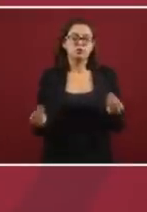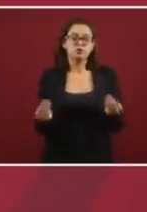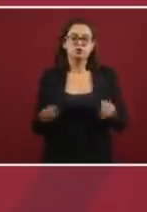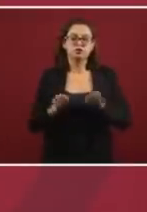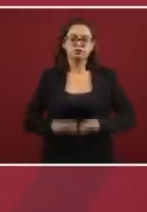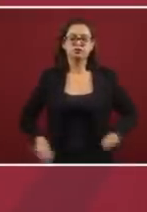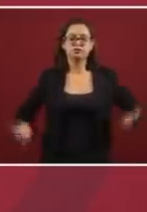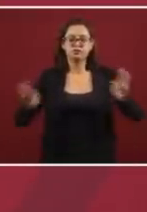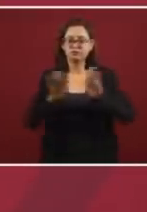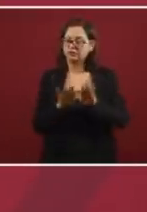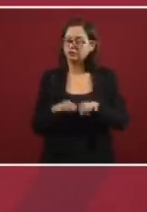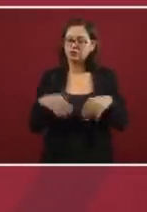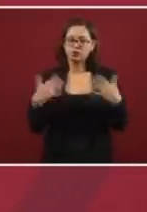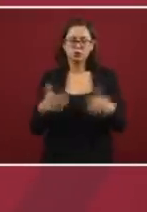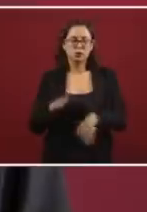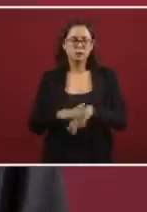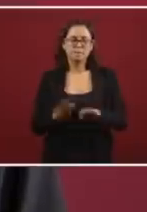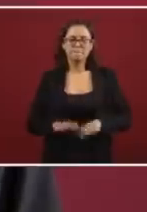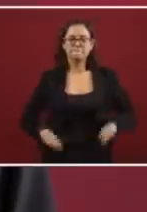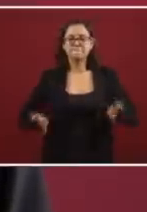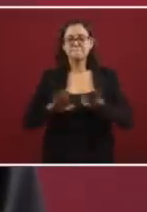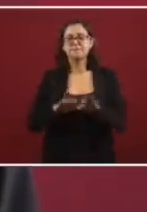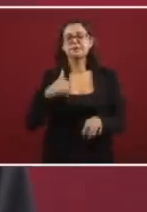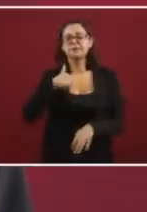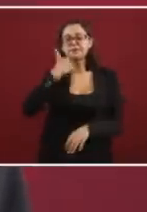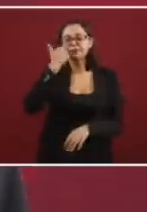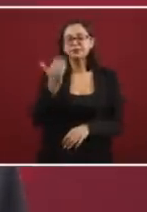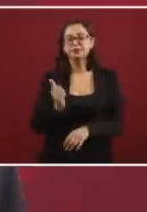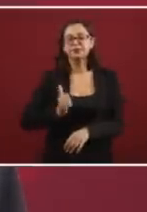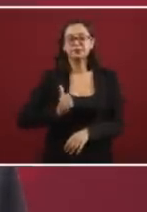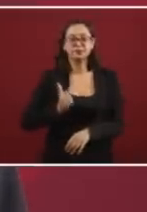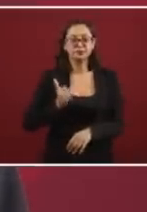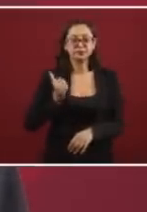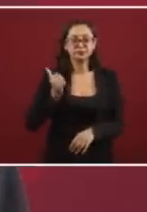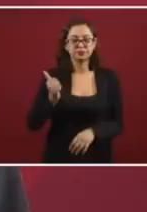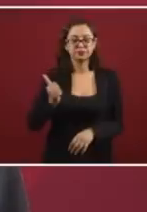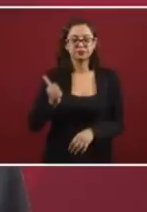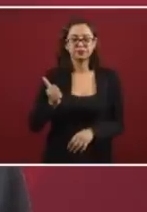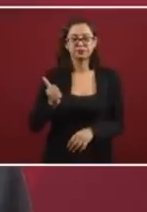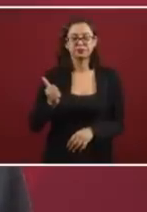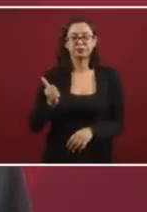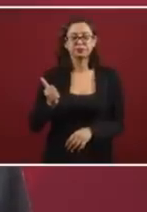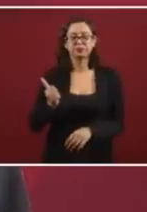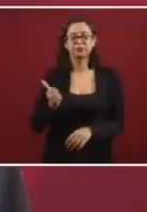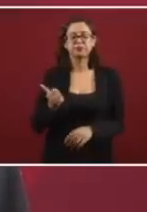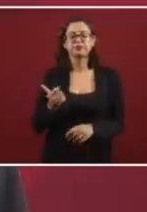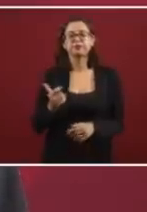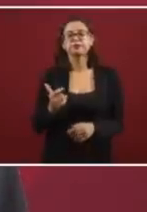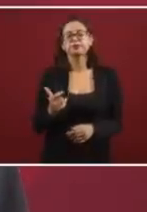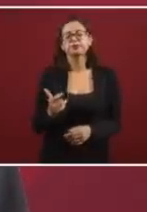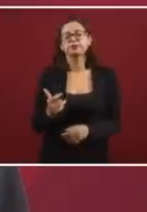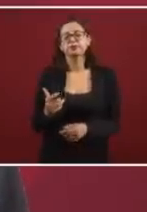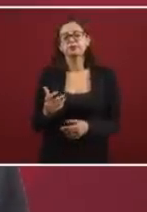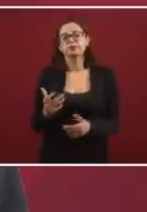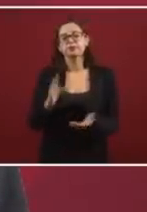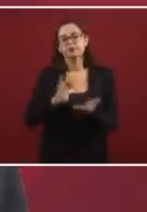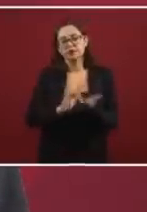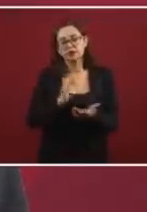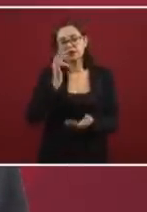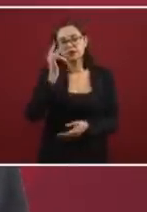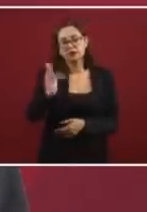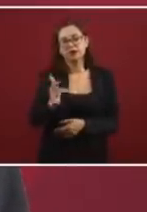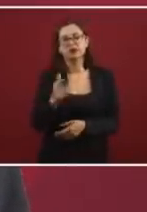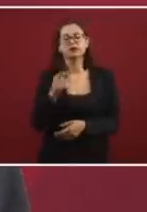importante fundamental quiero aprovechar para agradecerle a la